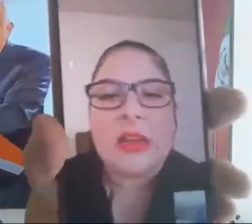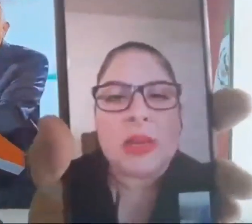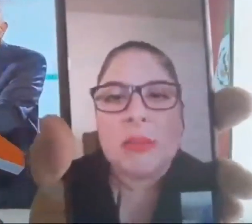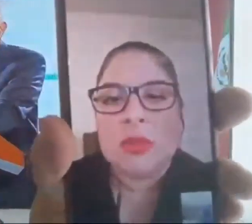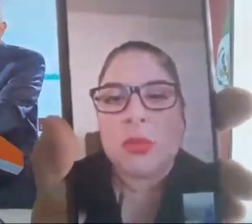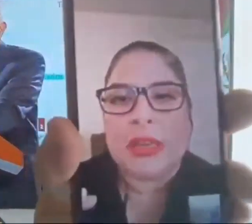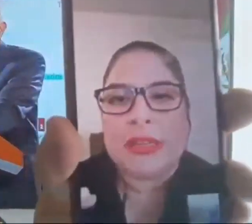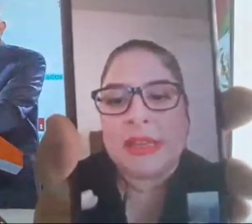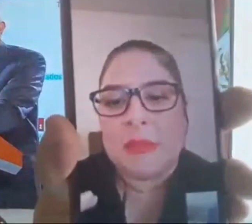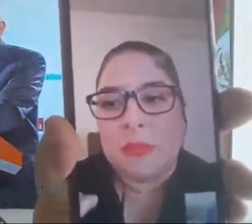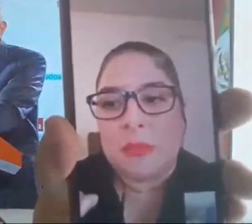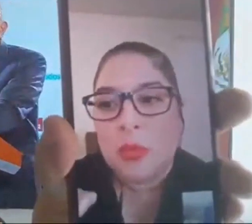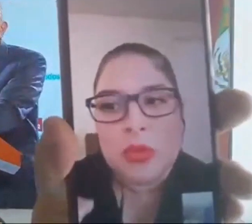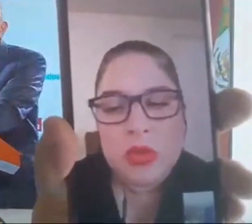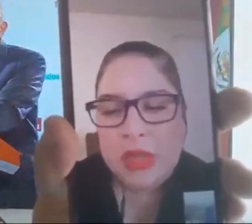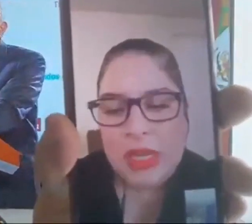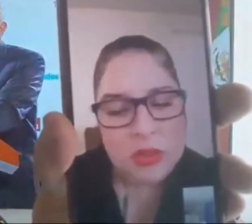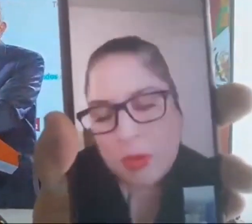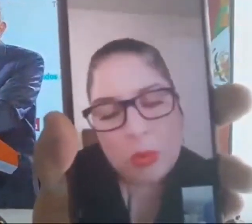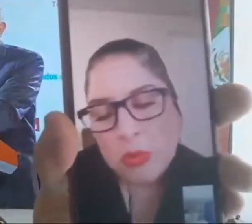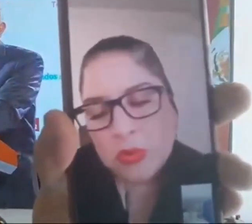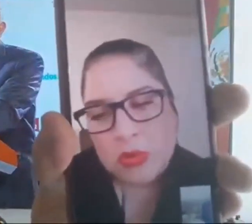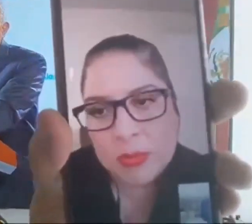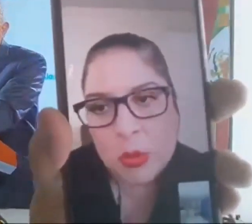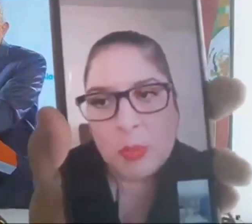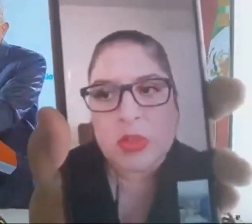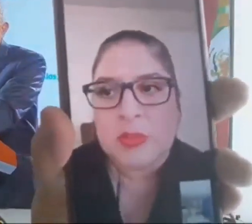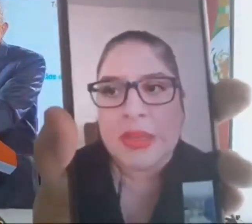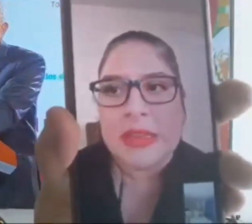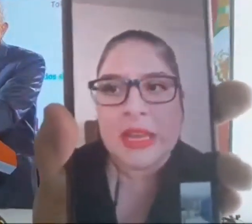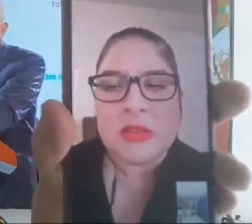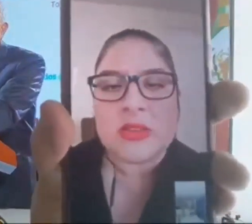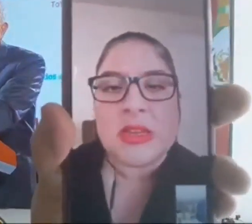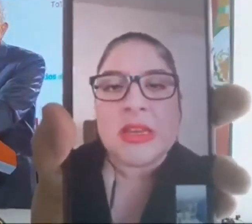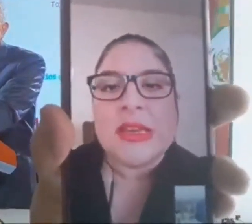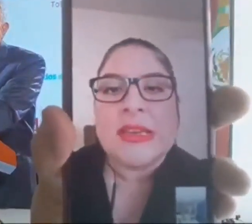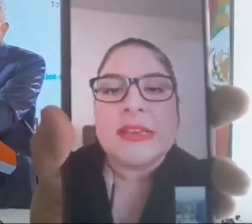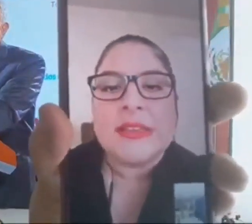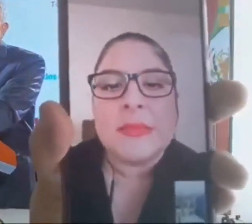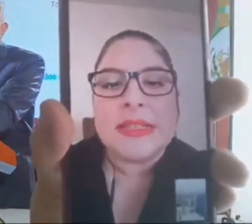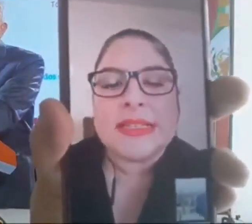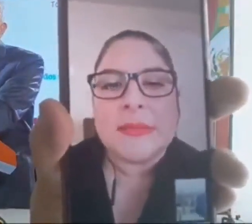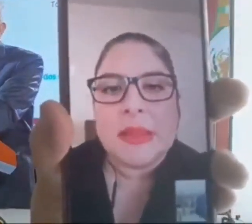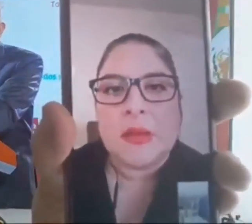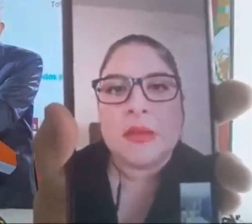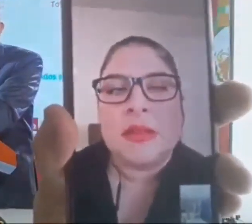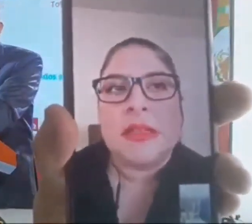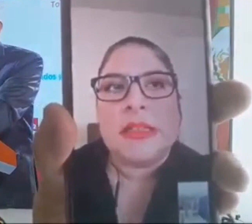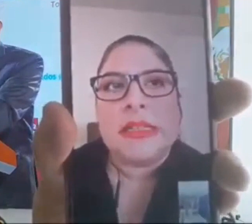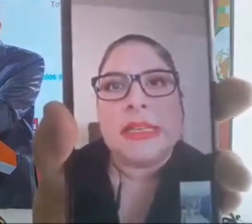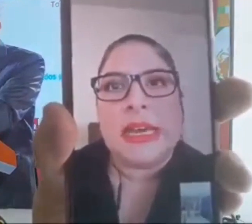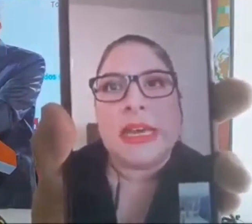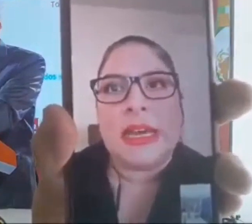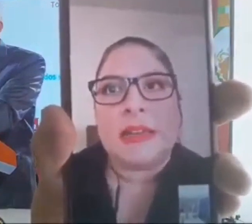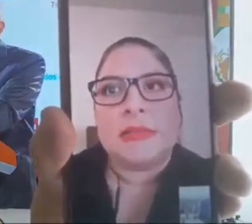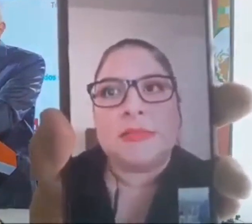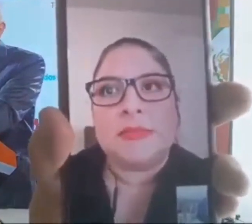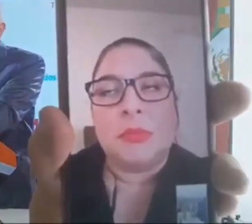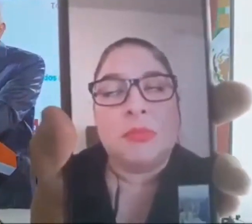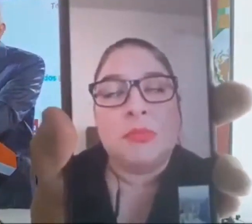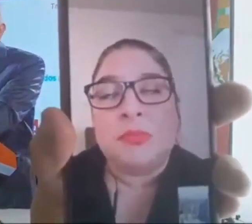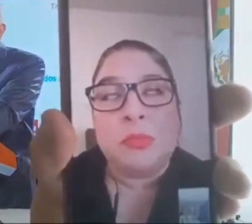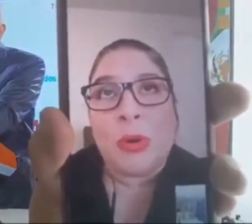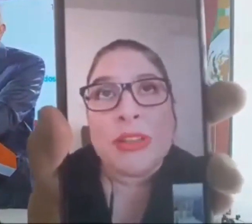sigue vigente. Y lo sabemos porque hace muchos años, por lo menos 20 años, siempre se ha sabido